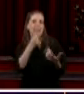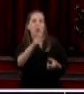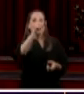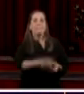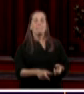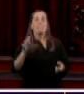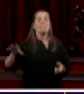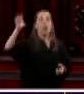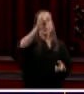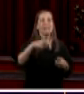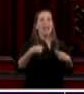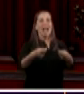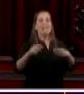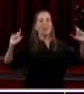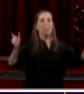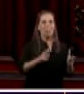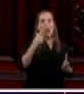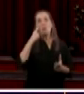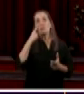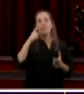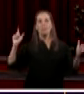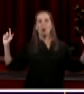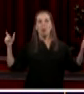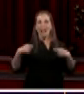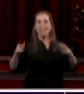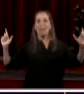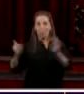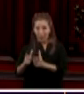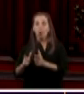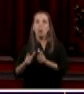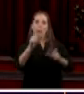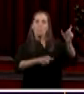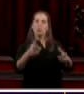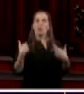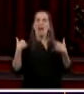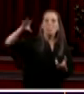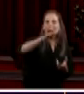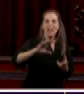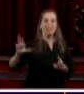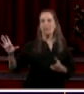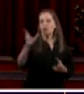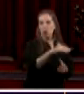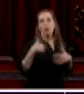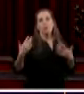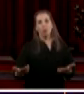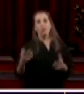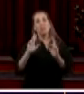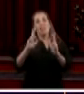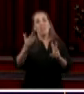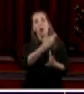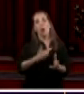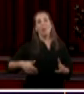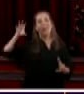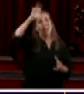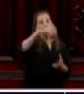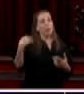reales y para cuantificar Cuánto es eso eso es 055 del pbi el propio gobierno lo pone en poquito más de medio punto del pbi que dice